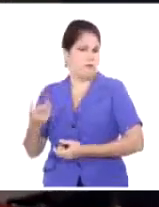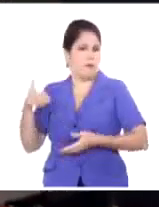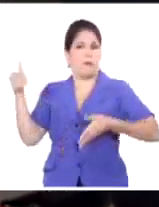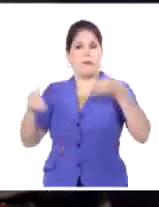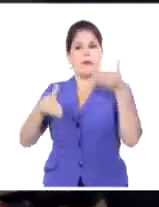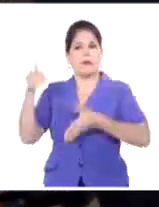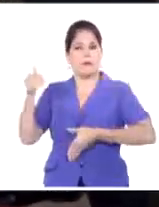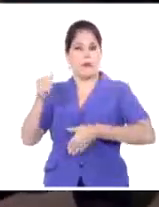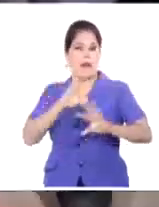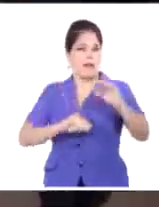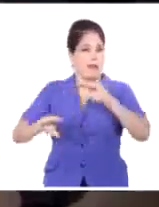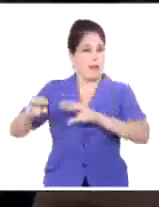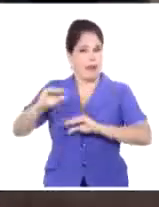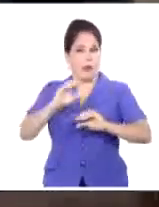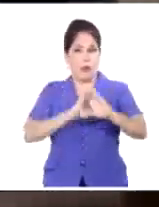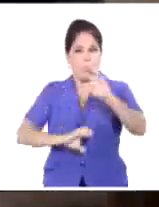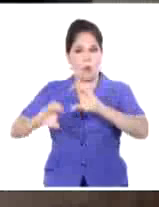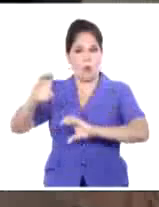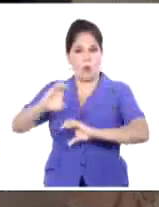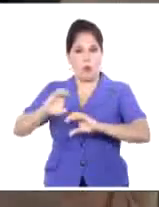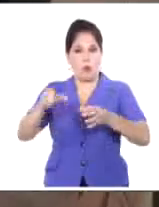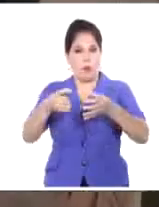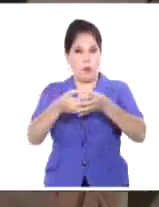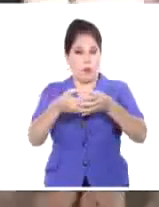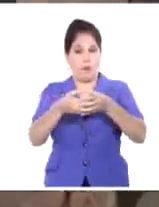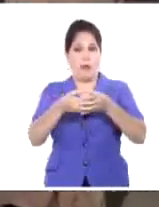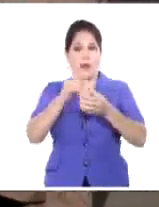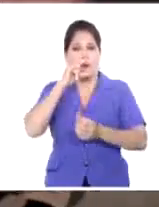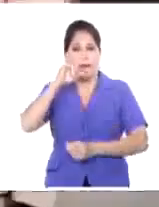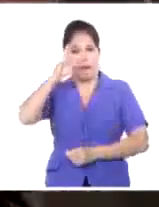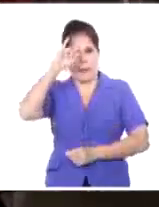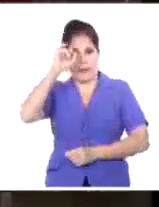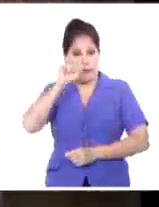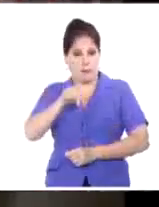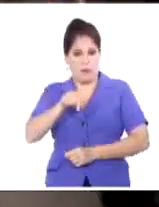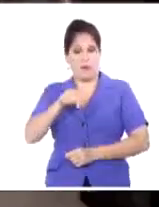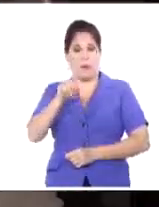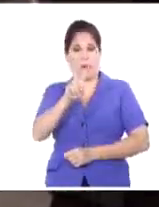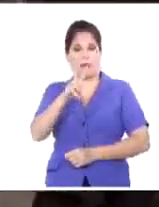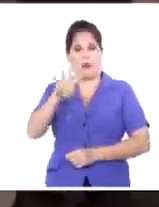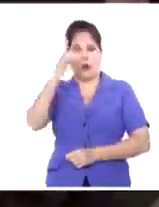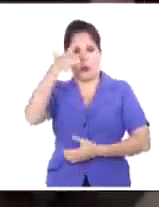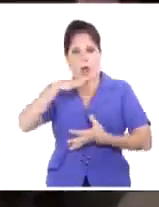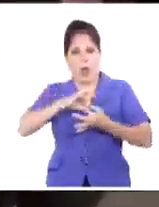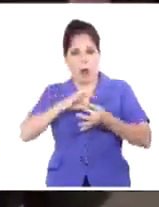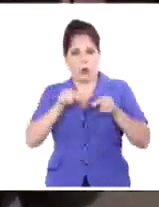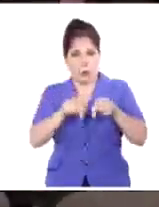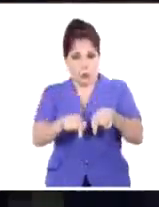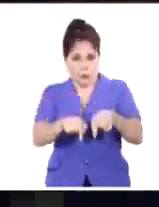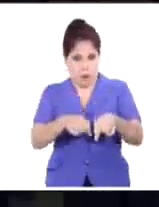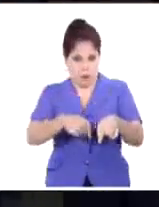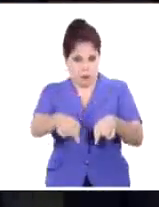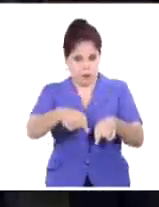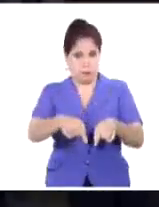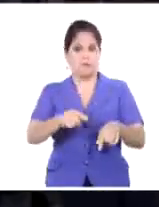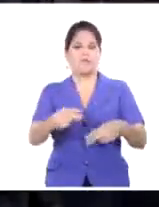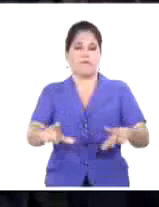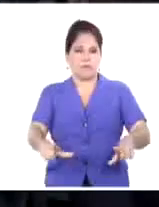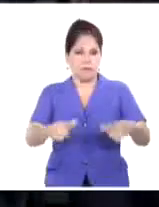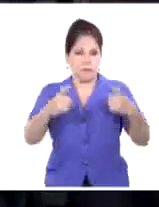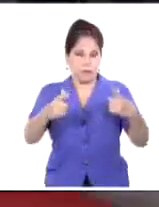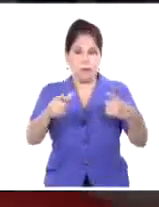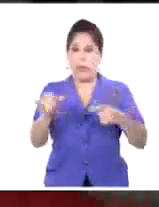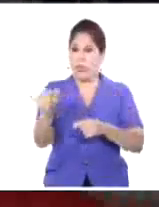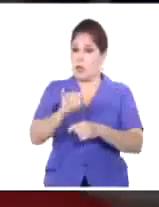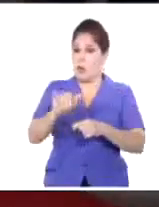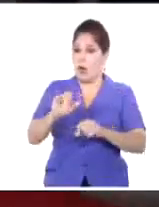los diálogos de la cumbre de los BRICS, que se celebrarán este 24 de agosto en Johannesburgo. También en el contexto de la